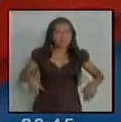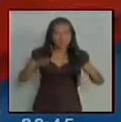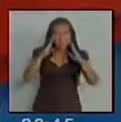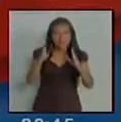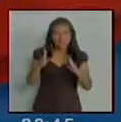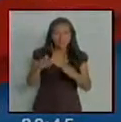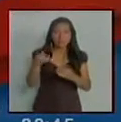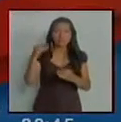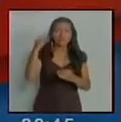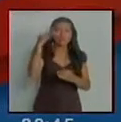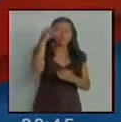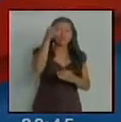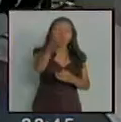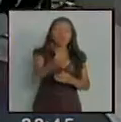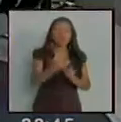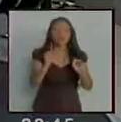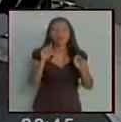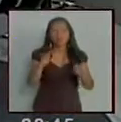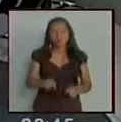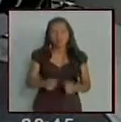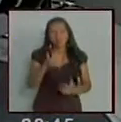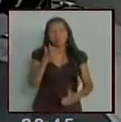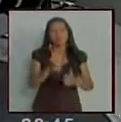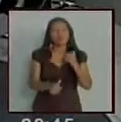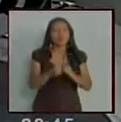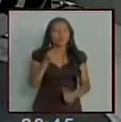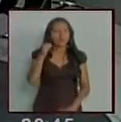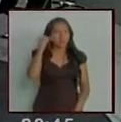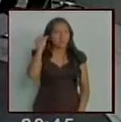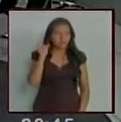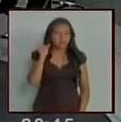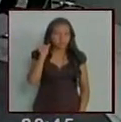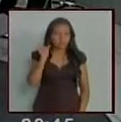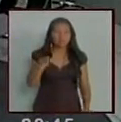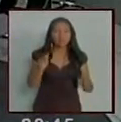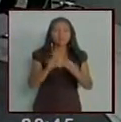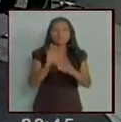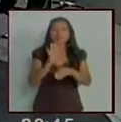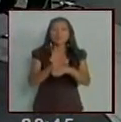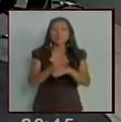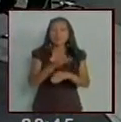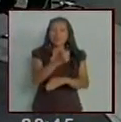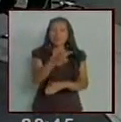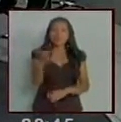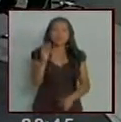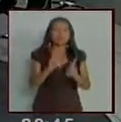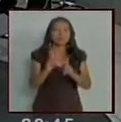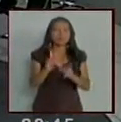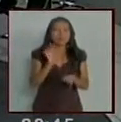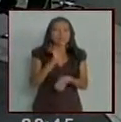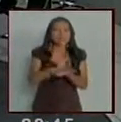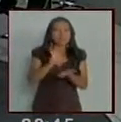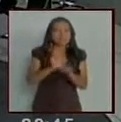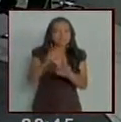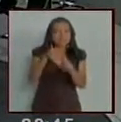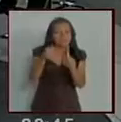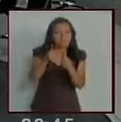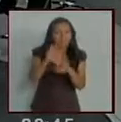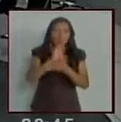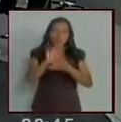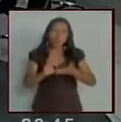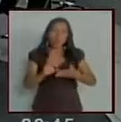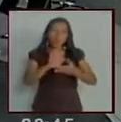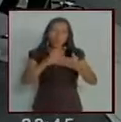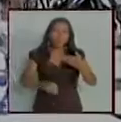pues, ¿cuáles son las alternativas ahora, doctores, para aquellas personas que tienen algún tipo de discapacidad auditiva? Me imagino